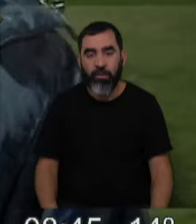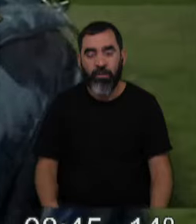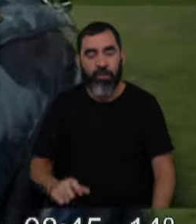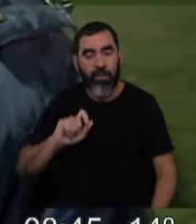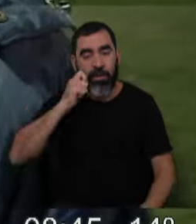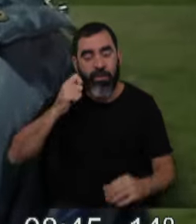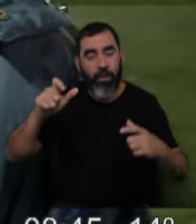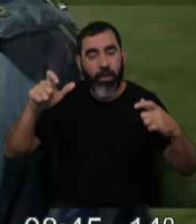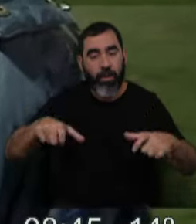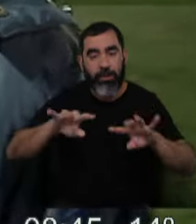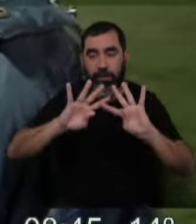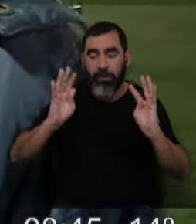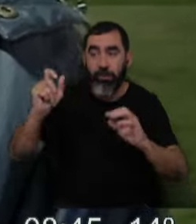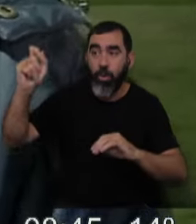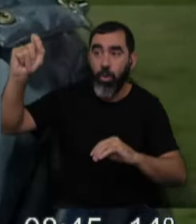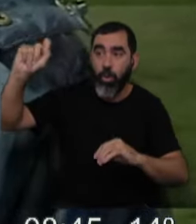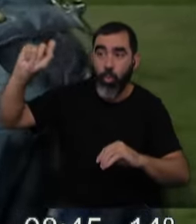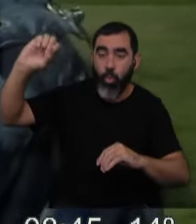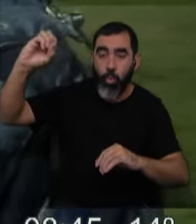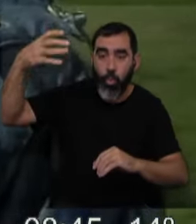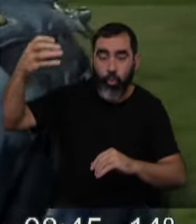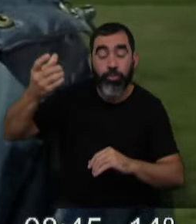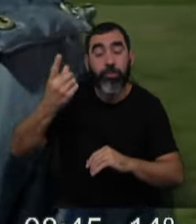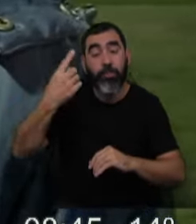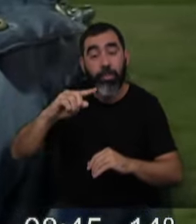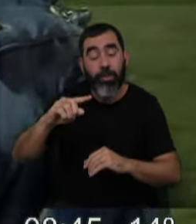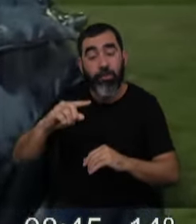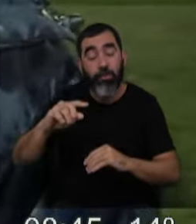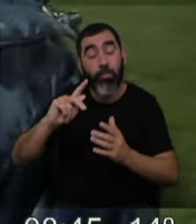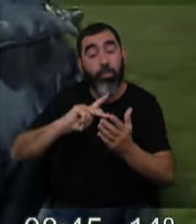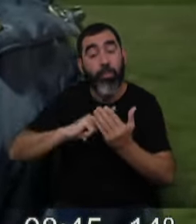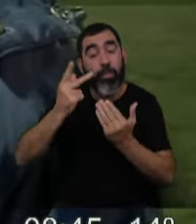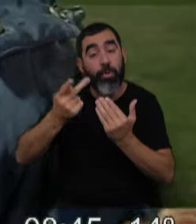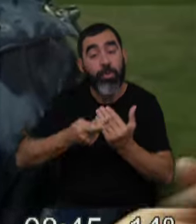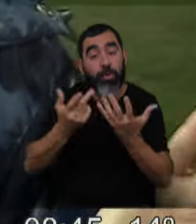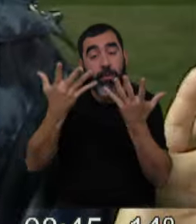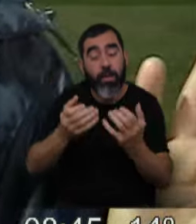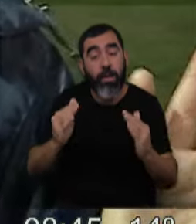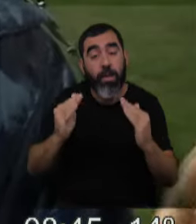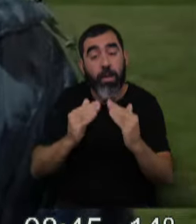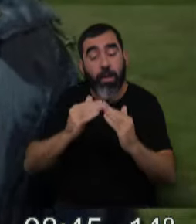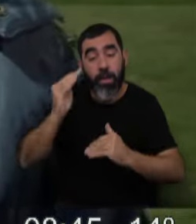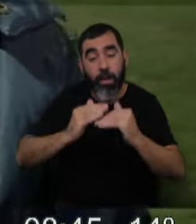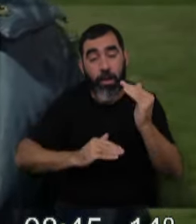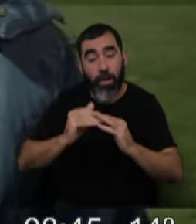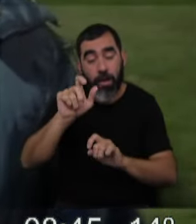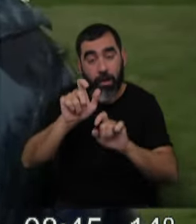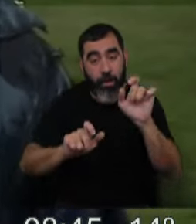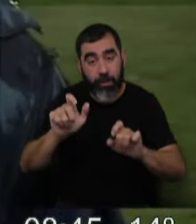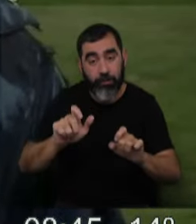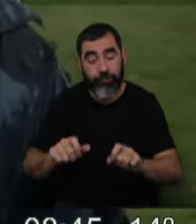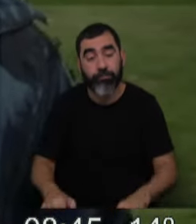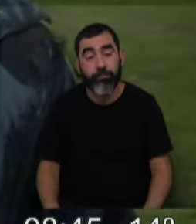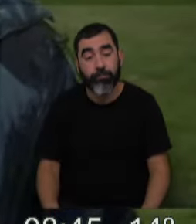la cancha cerrada y con luces y todo. Pero el proyecto que queremos es eso, que le hagan casitas a la gente. Después